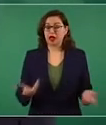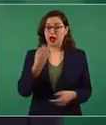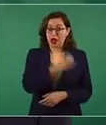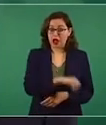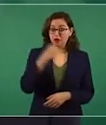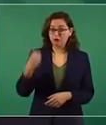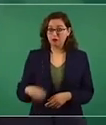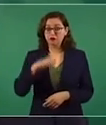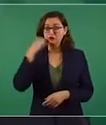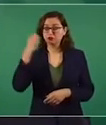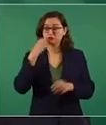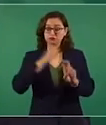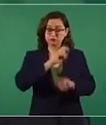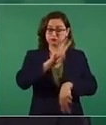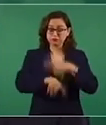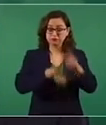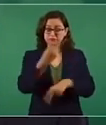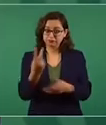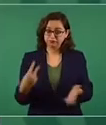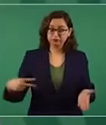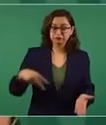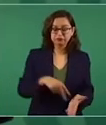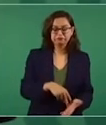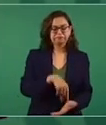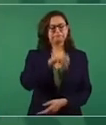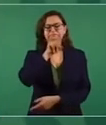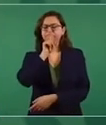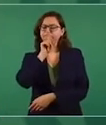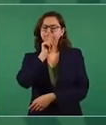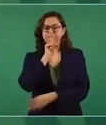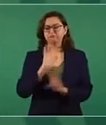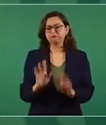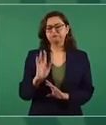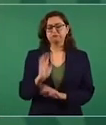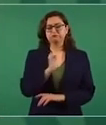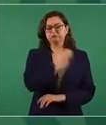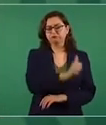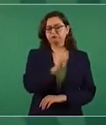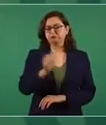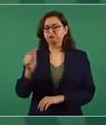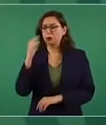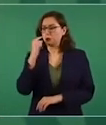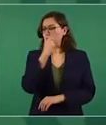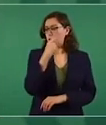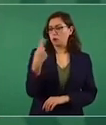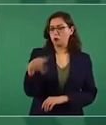obligatorio, es voluntario. Si hay maestros que no quieren